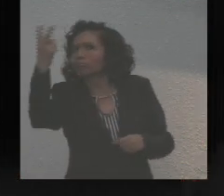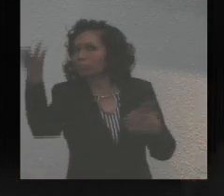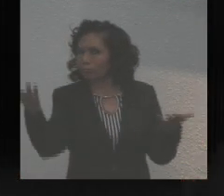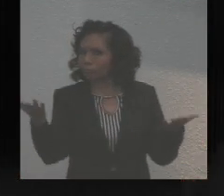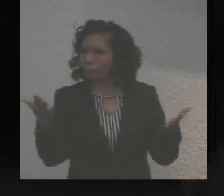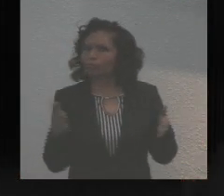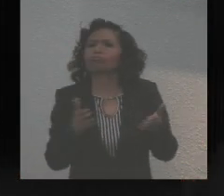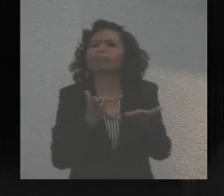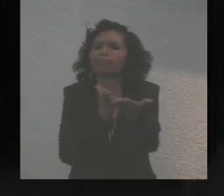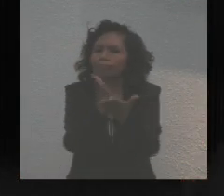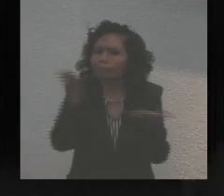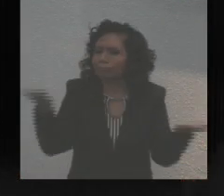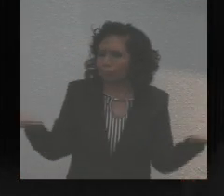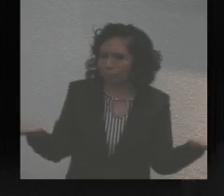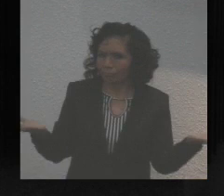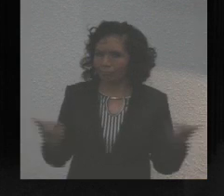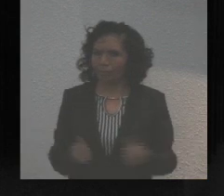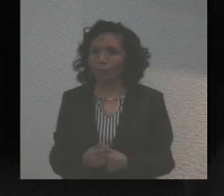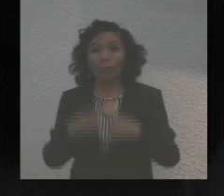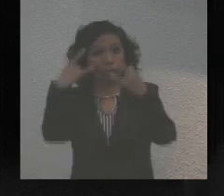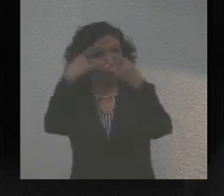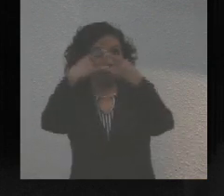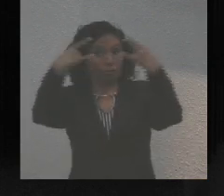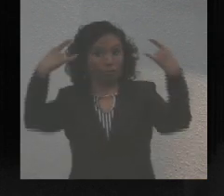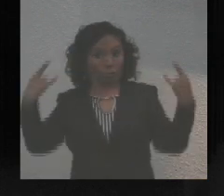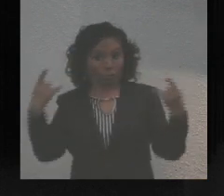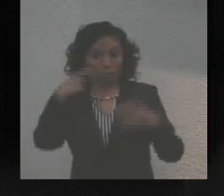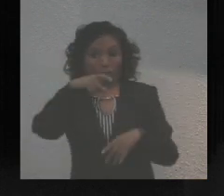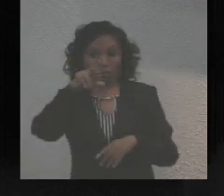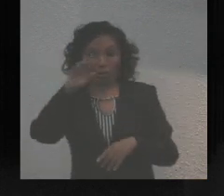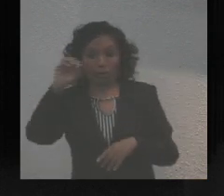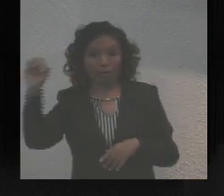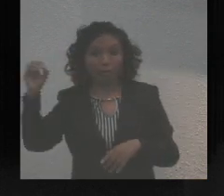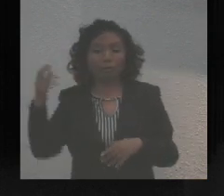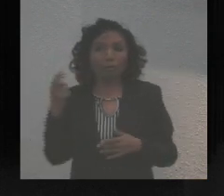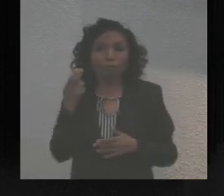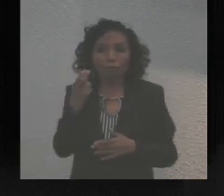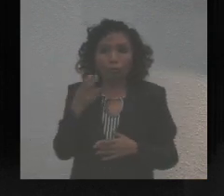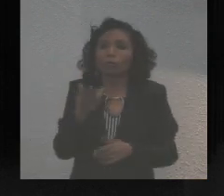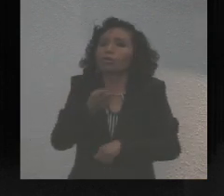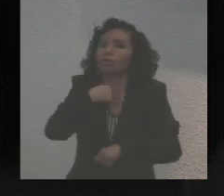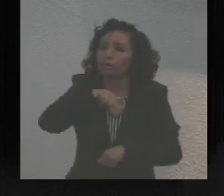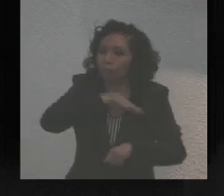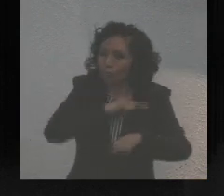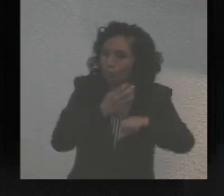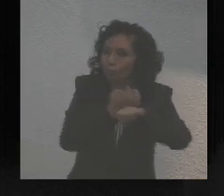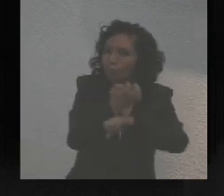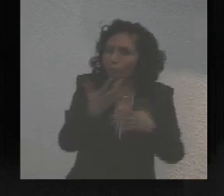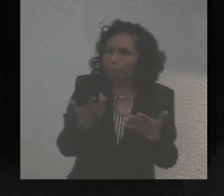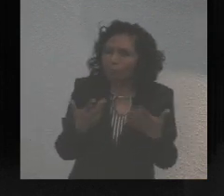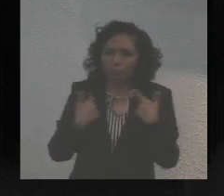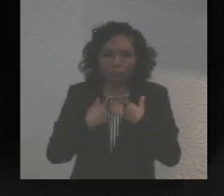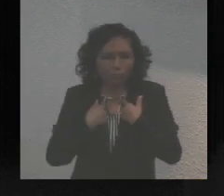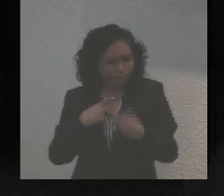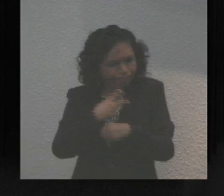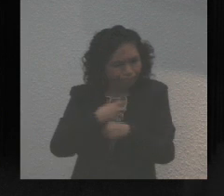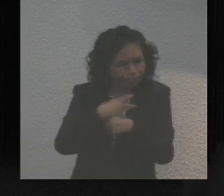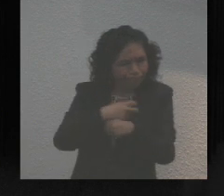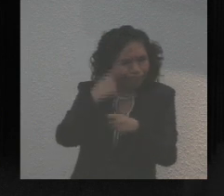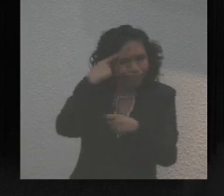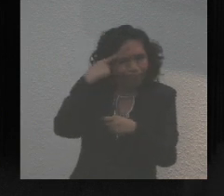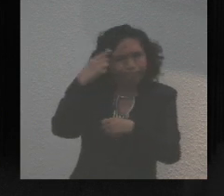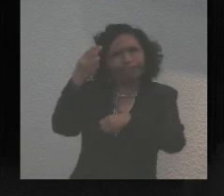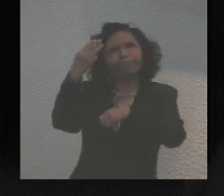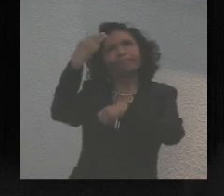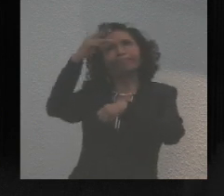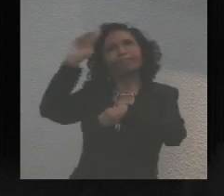este camino, ya que la historia de Quintana Roo, de nuestro Estado, nos convoca permanentemente a la memoria,